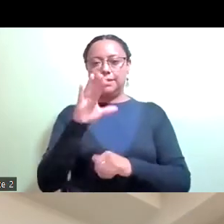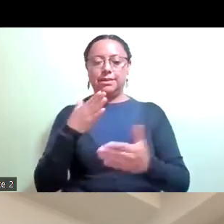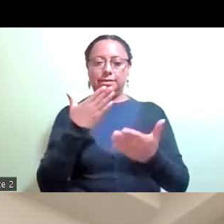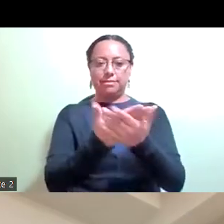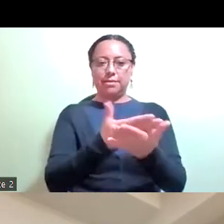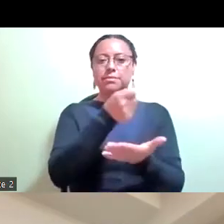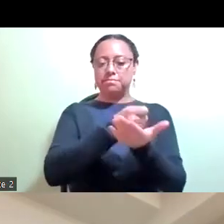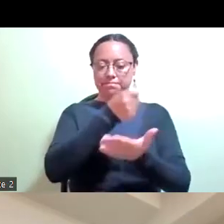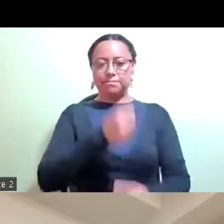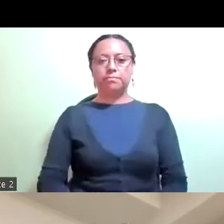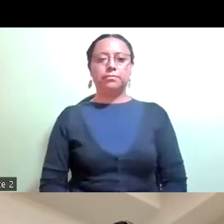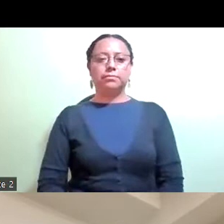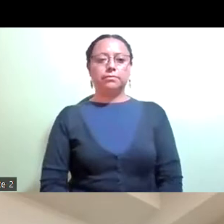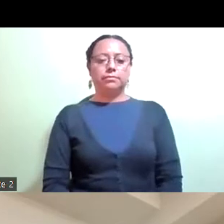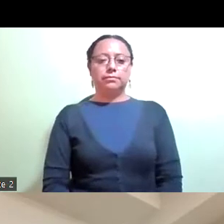de referencia.